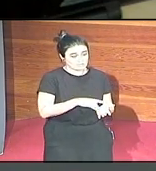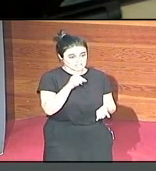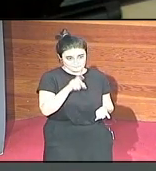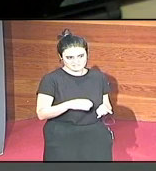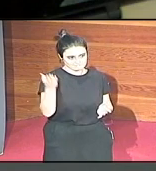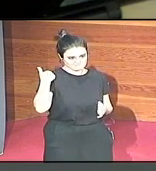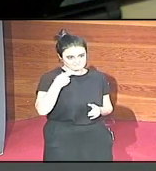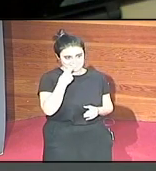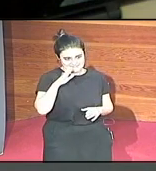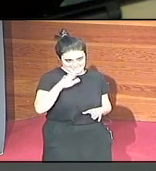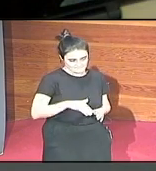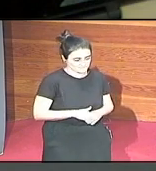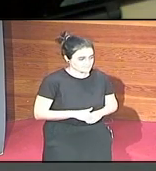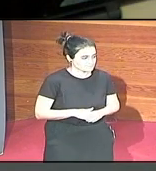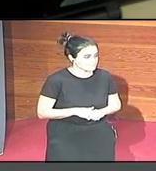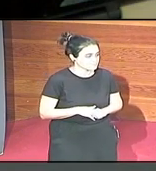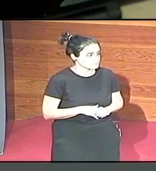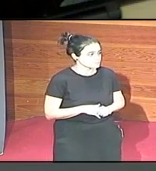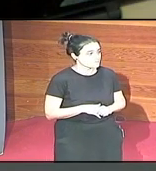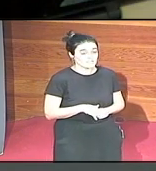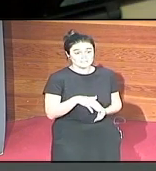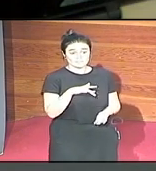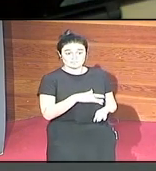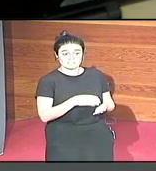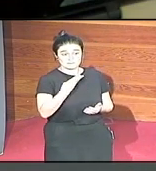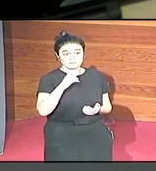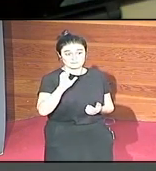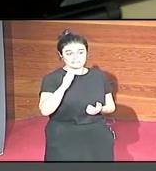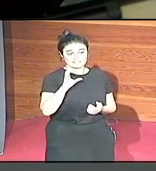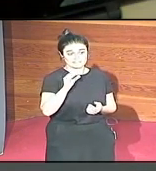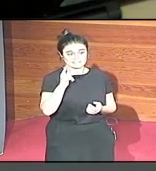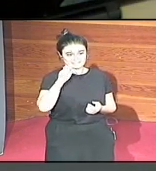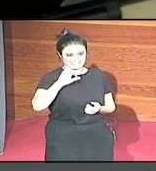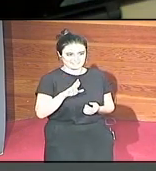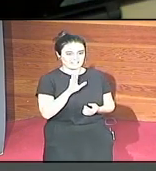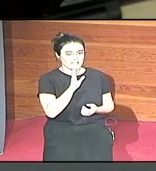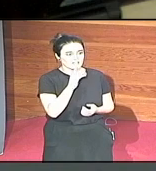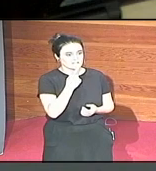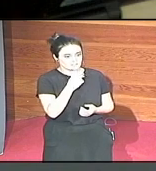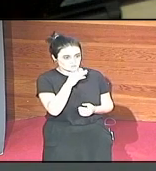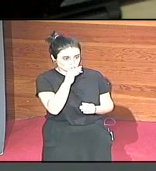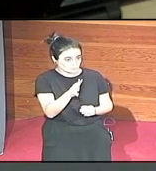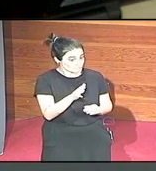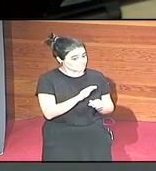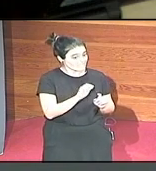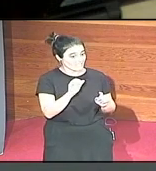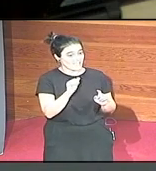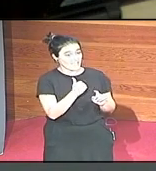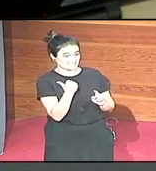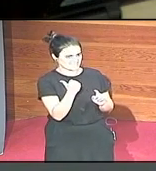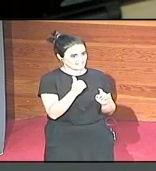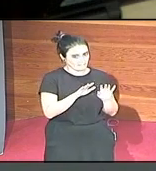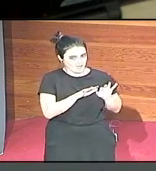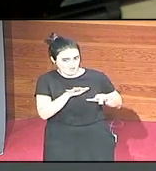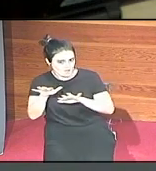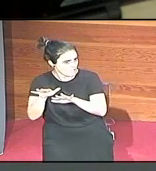En cuanto a la tan citada promesa de Becker de no avanzar hacia el este, tenemos un testimonio muy importante que